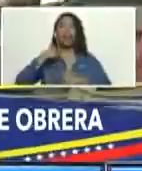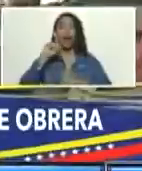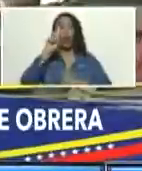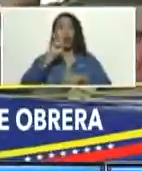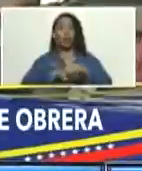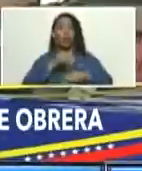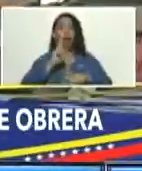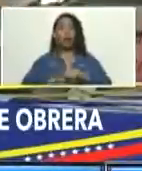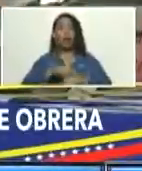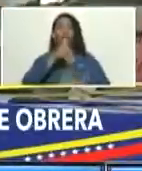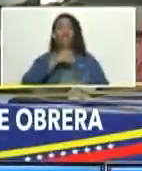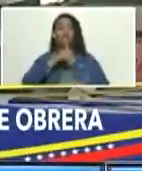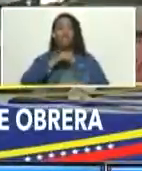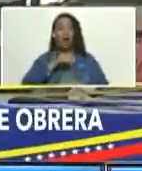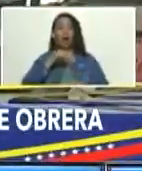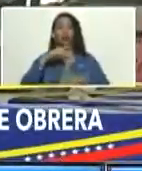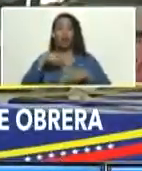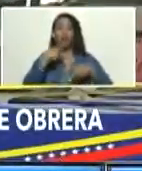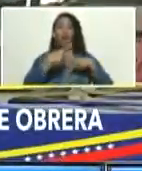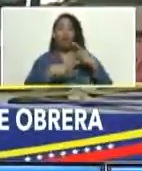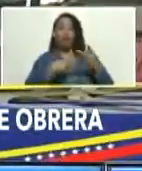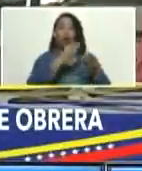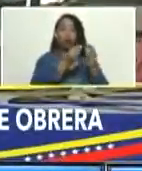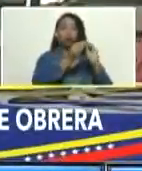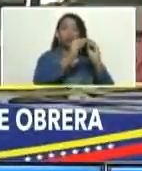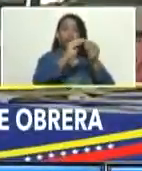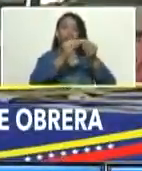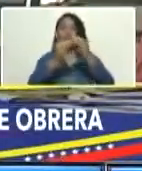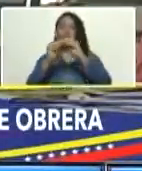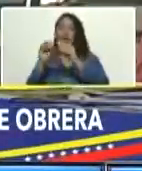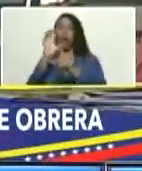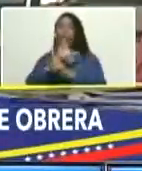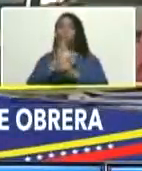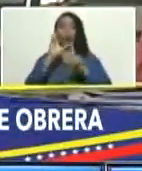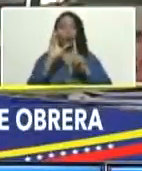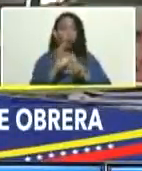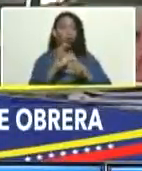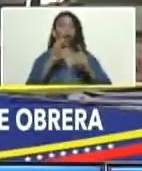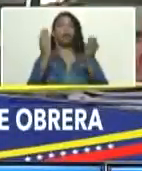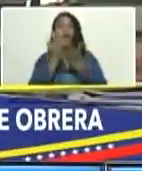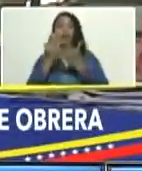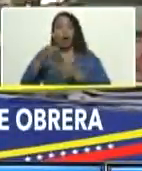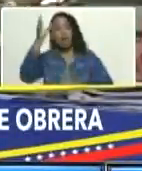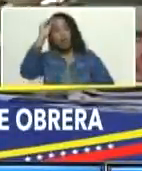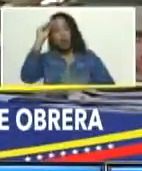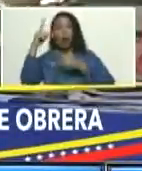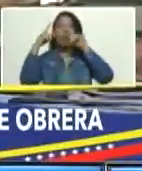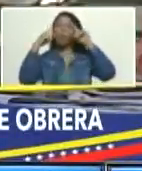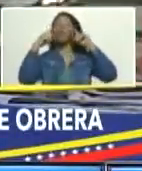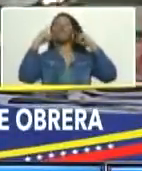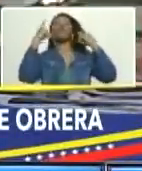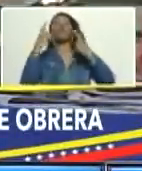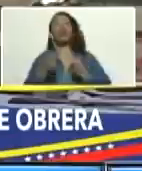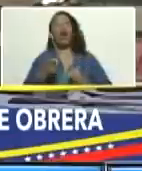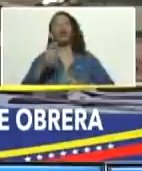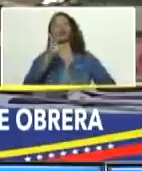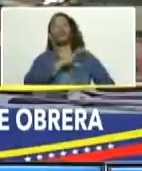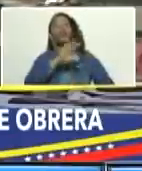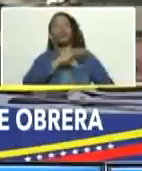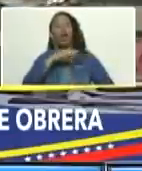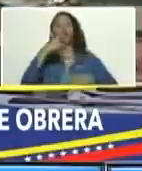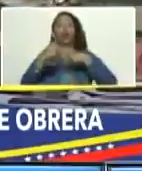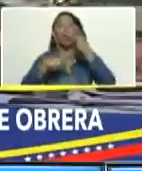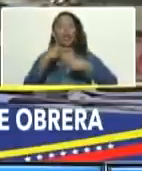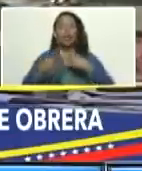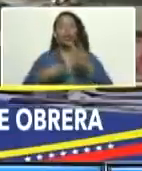tiempo reservado a sus procesos de formación cultural, académica, social,